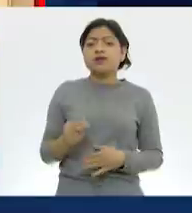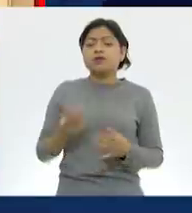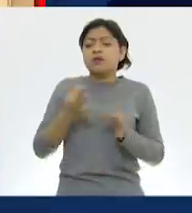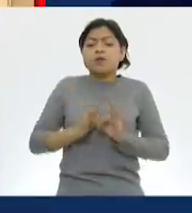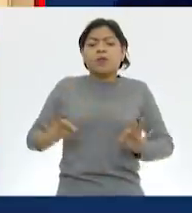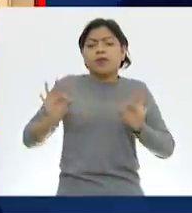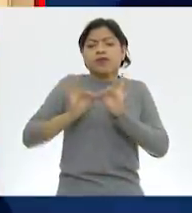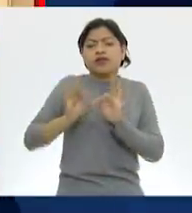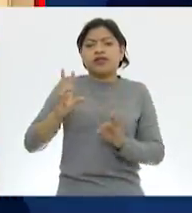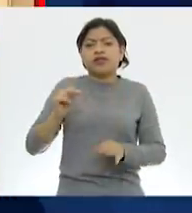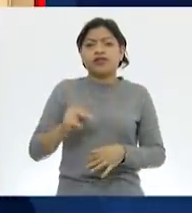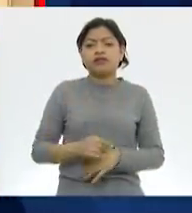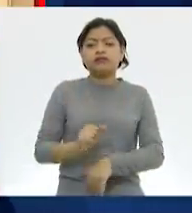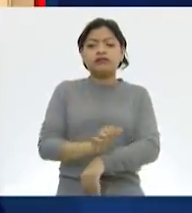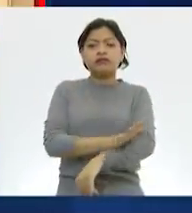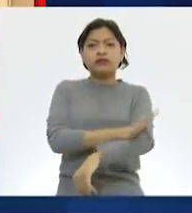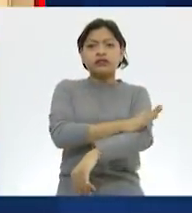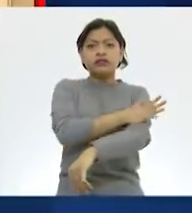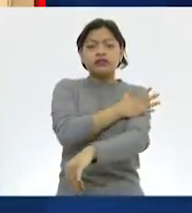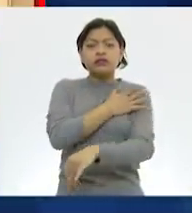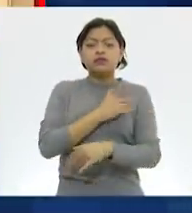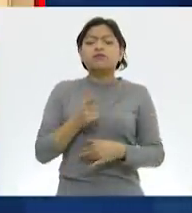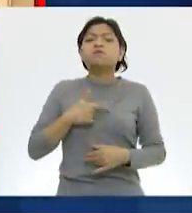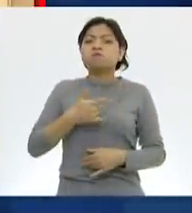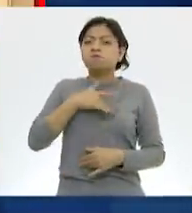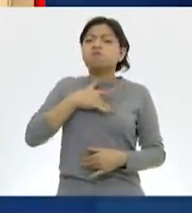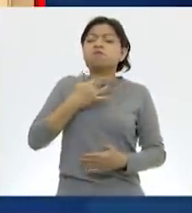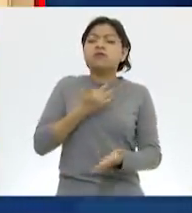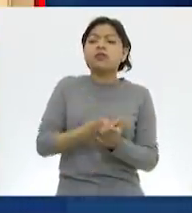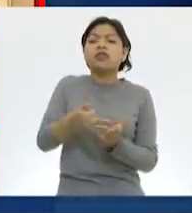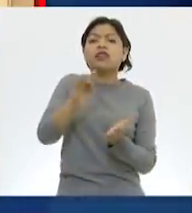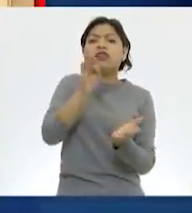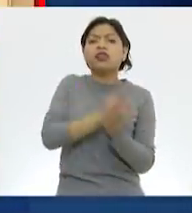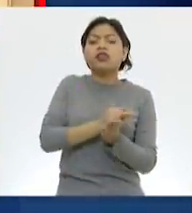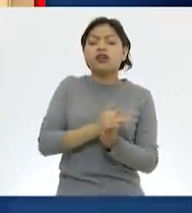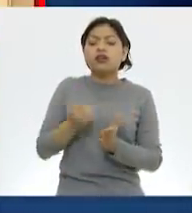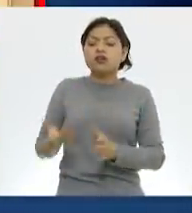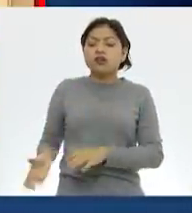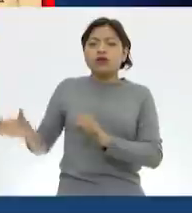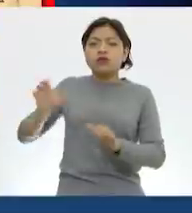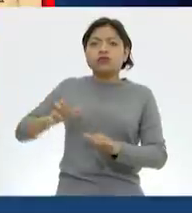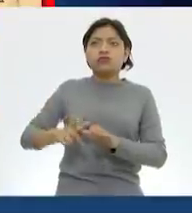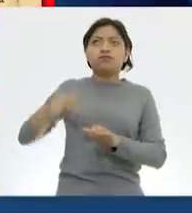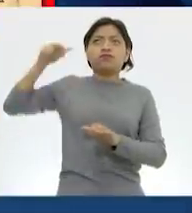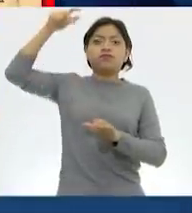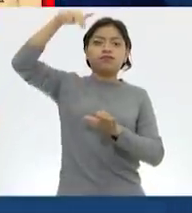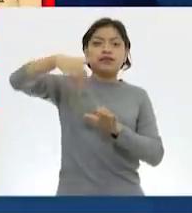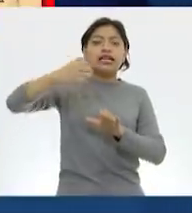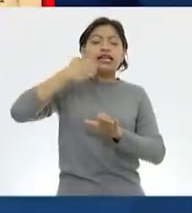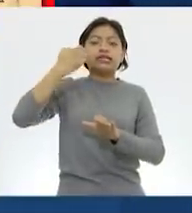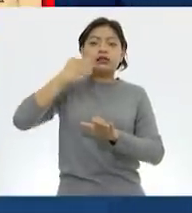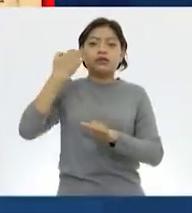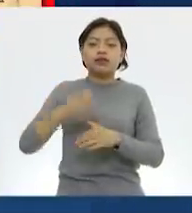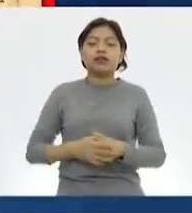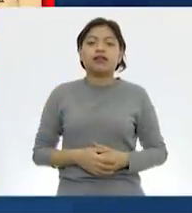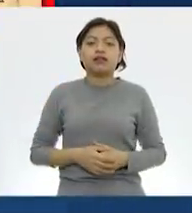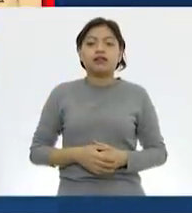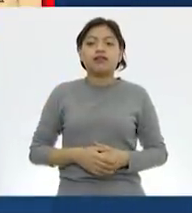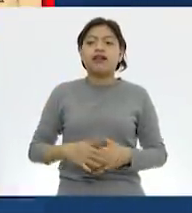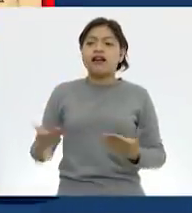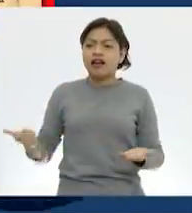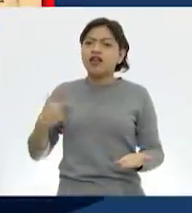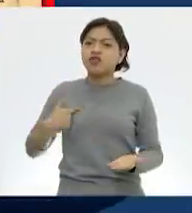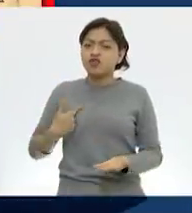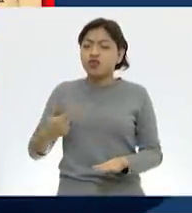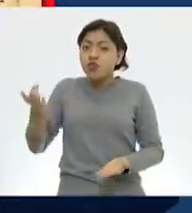punta. Trató de hacerse el valiente y volteó un tambo para trepar por él. Anda, Mariano, no creas que yo voy a hacer